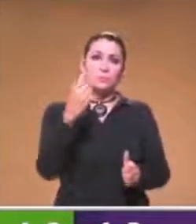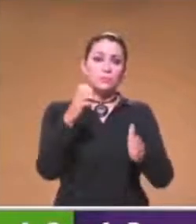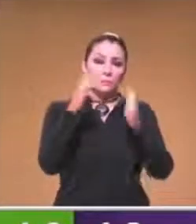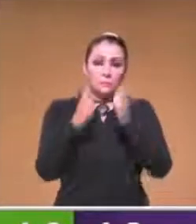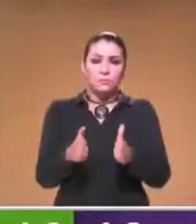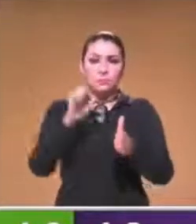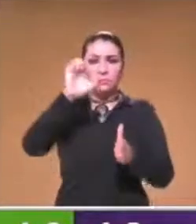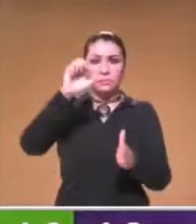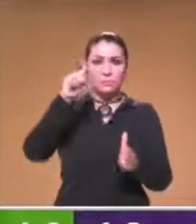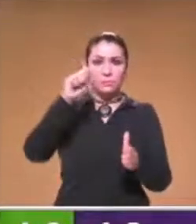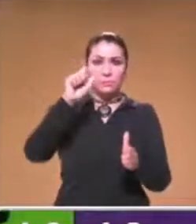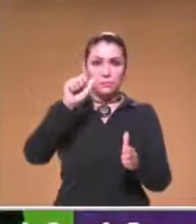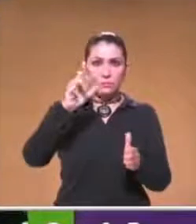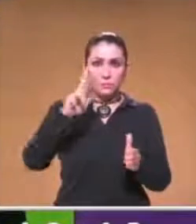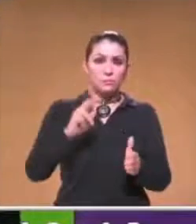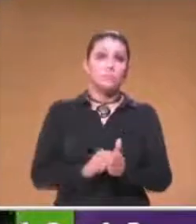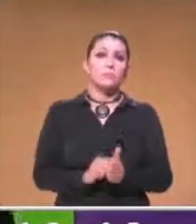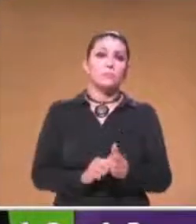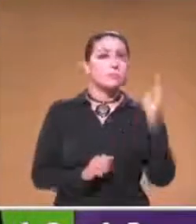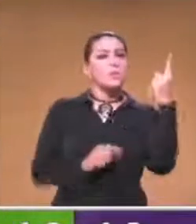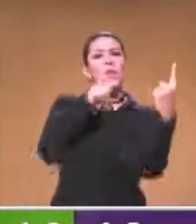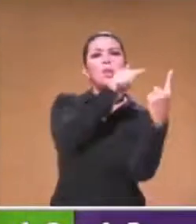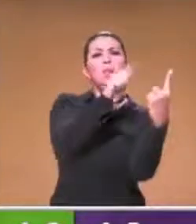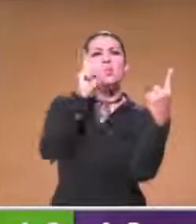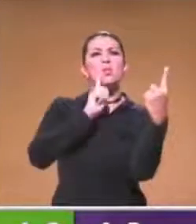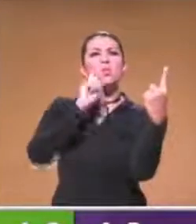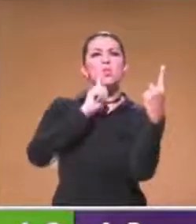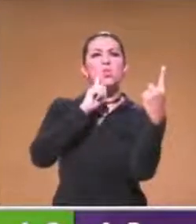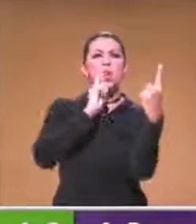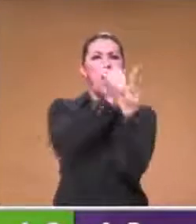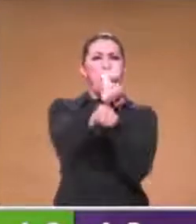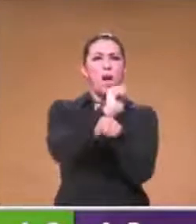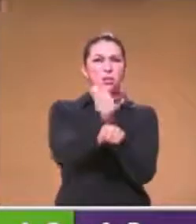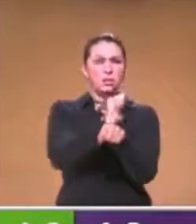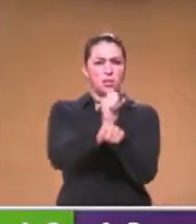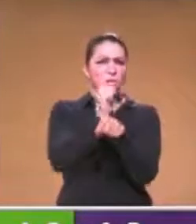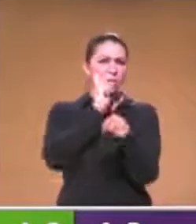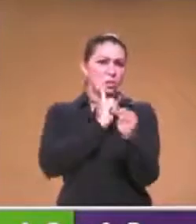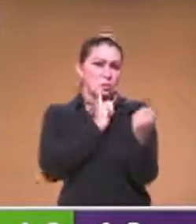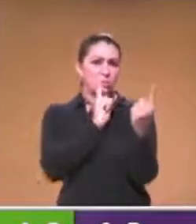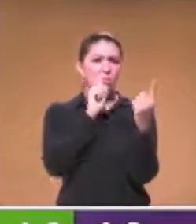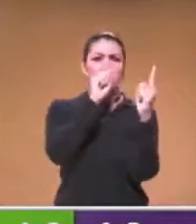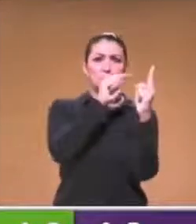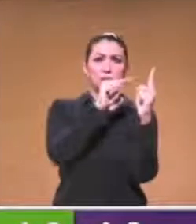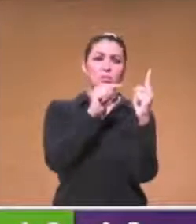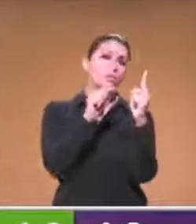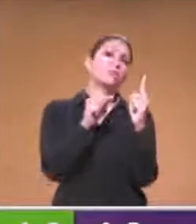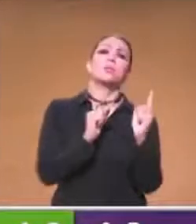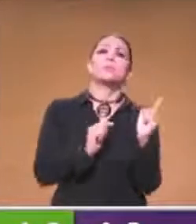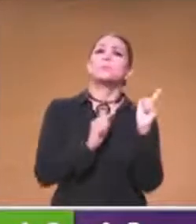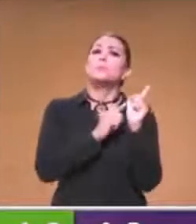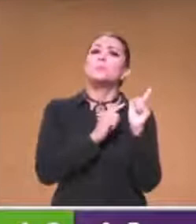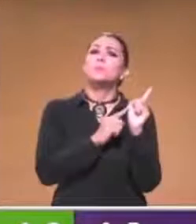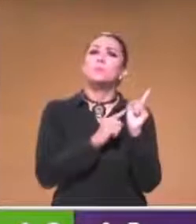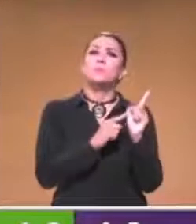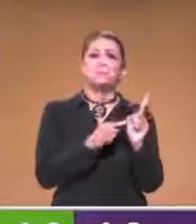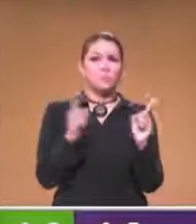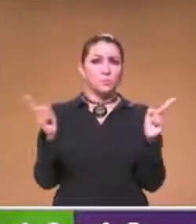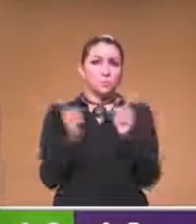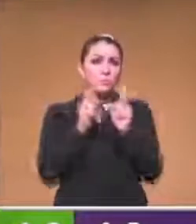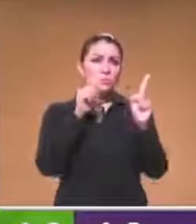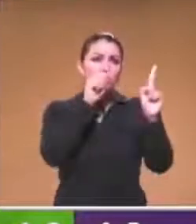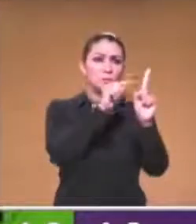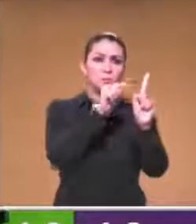es una actriz, y si yo quisiera hablar de la palabra estar, podría decir, she is acting in a new film. Ella